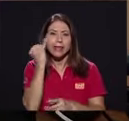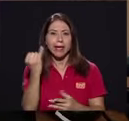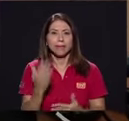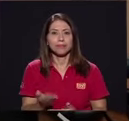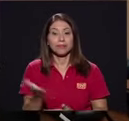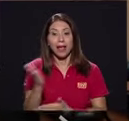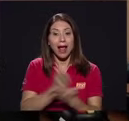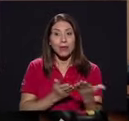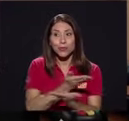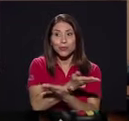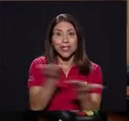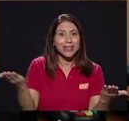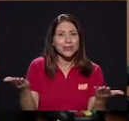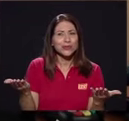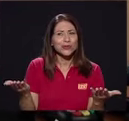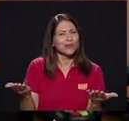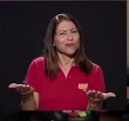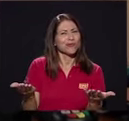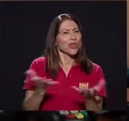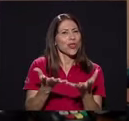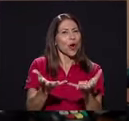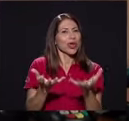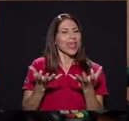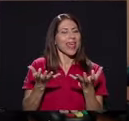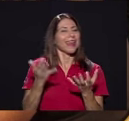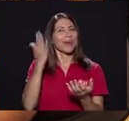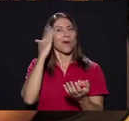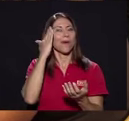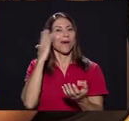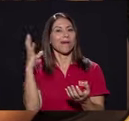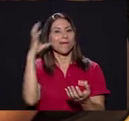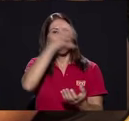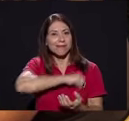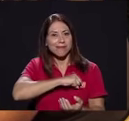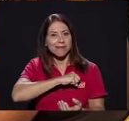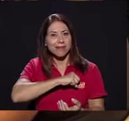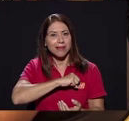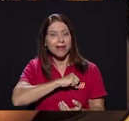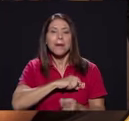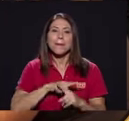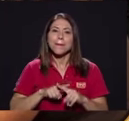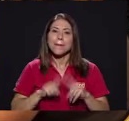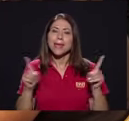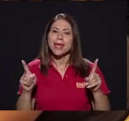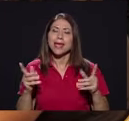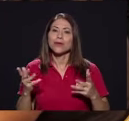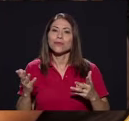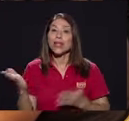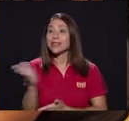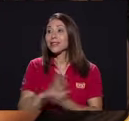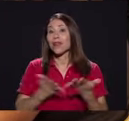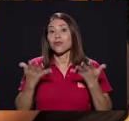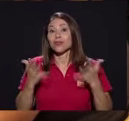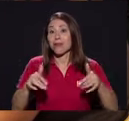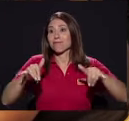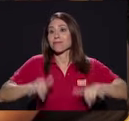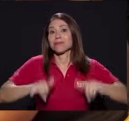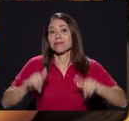inclusive visualizaría uno que no quieren captarla, pero es algo que vino